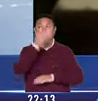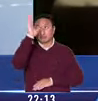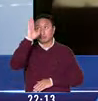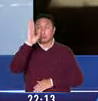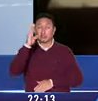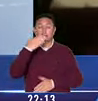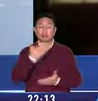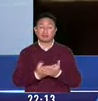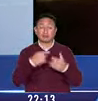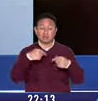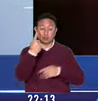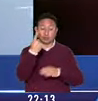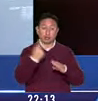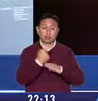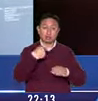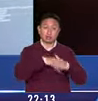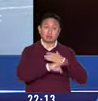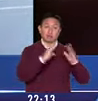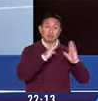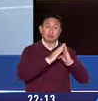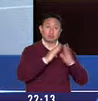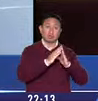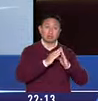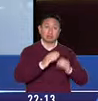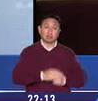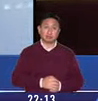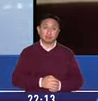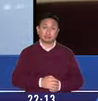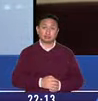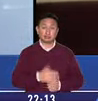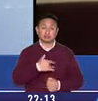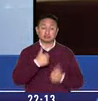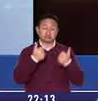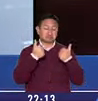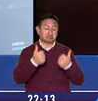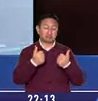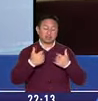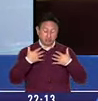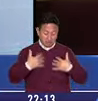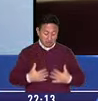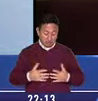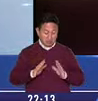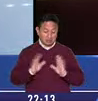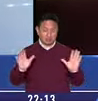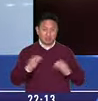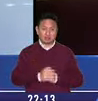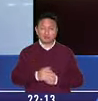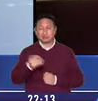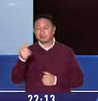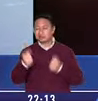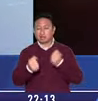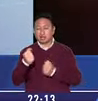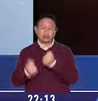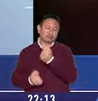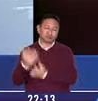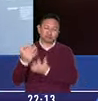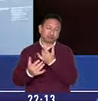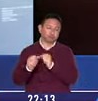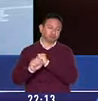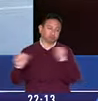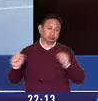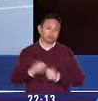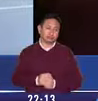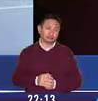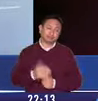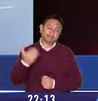hace como una hora ya llegué a mi casa, estoy bien. Lo material del carro lo hicieron explotar, pero